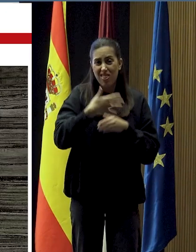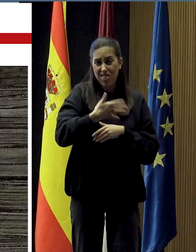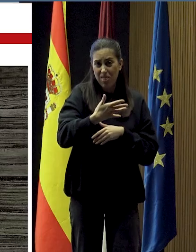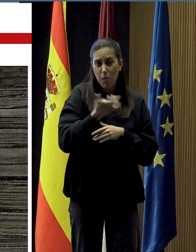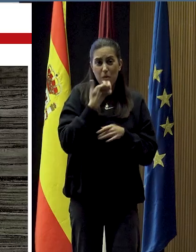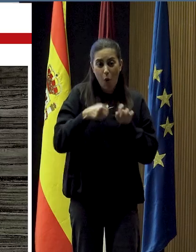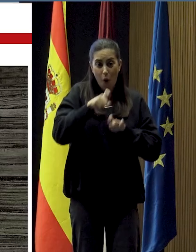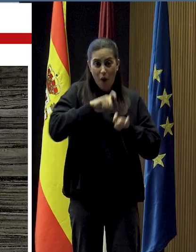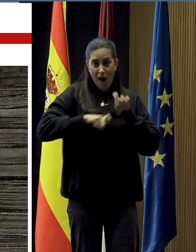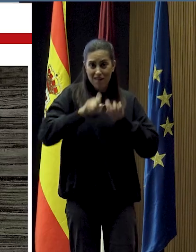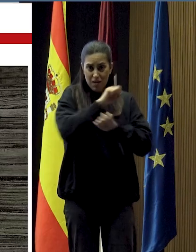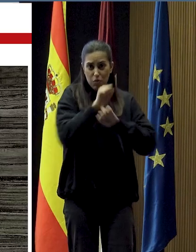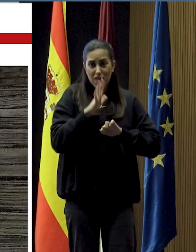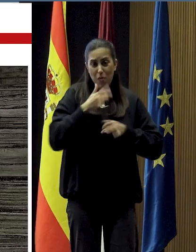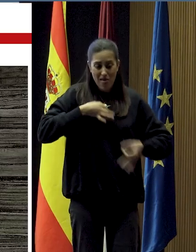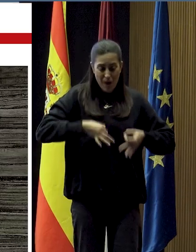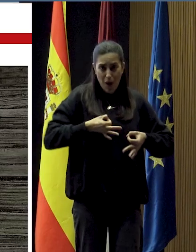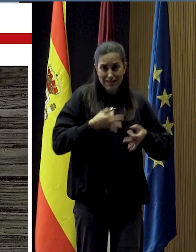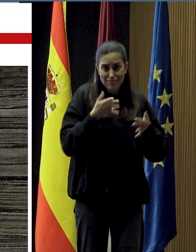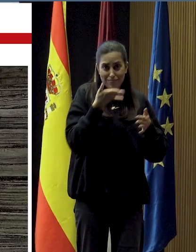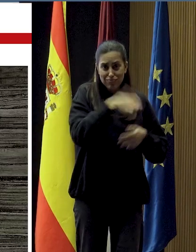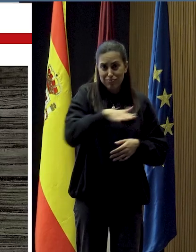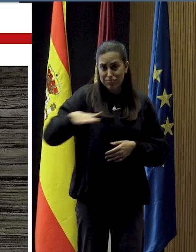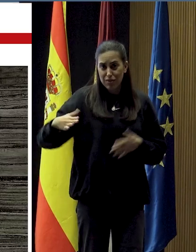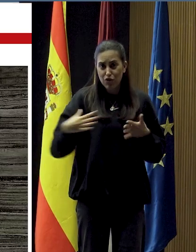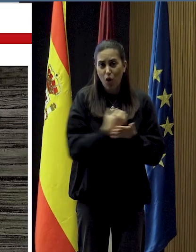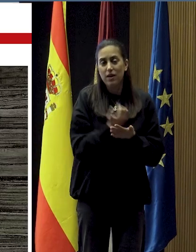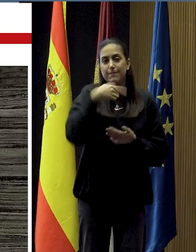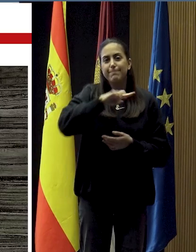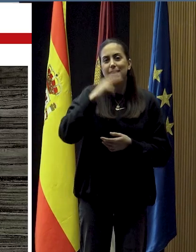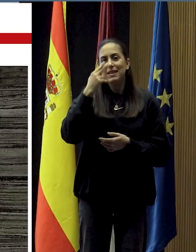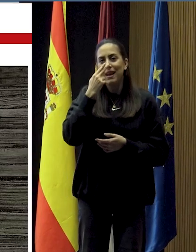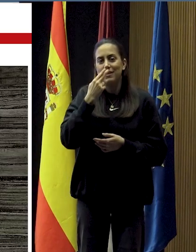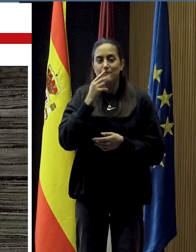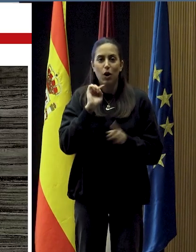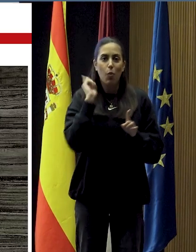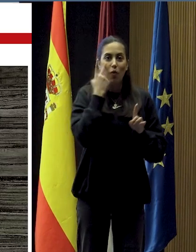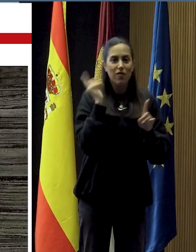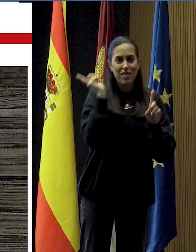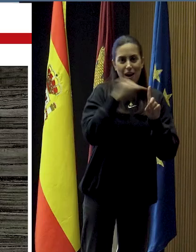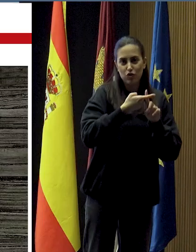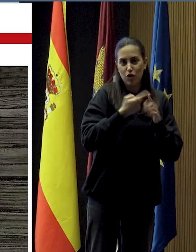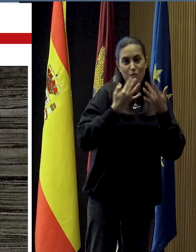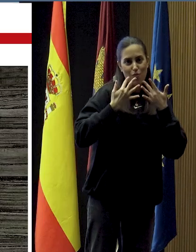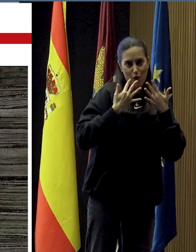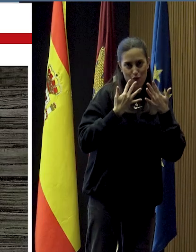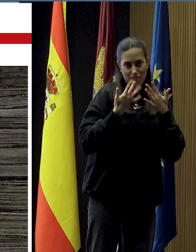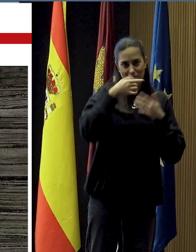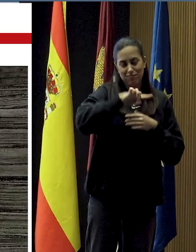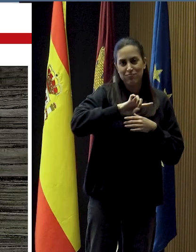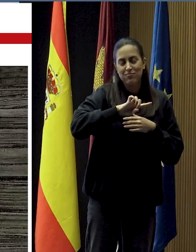hacia atrás, porque las células ya han muerto. Por lo tanto, lo que nos interesa es hacer un diagnóstico precoz, lo más temprano